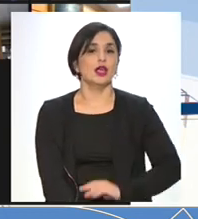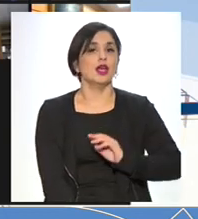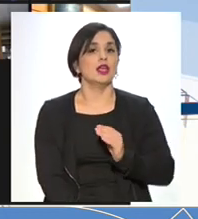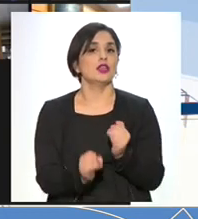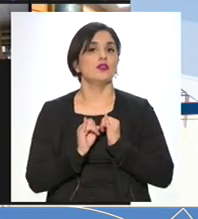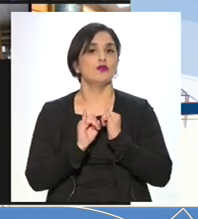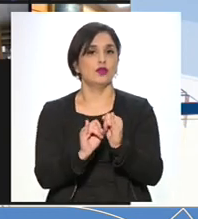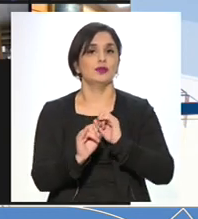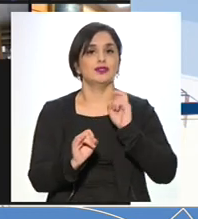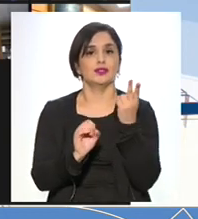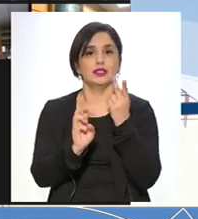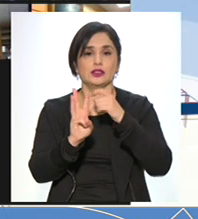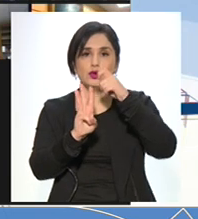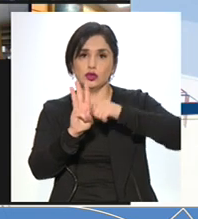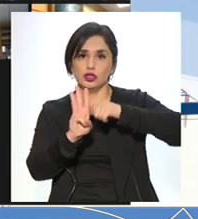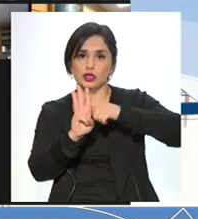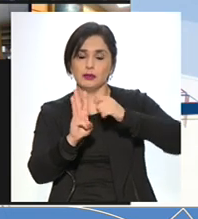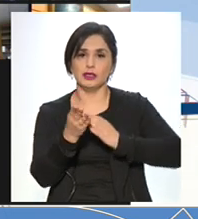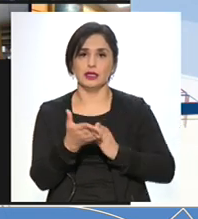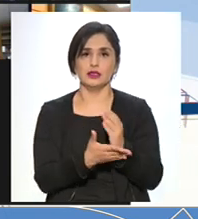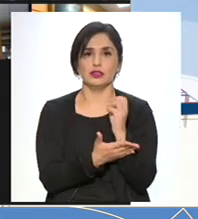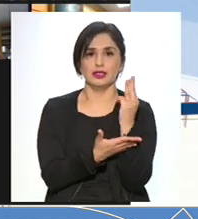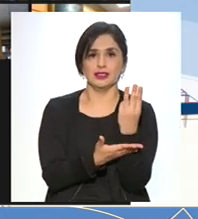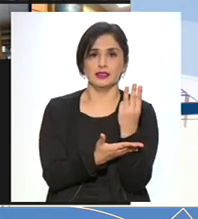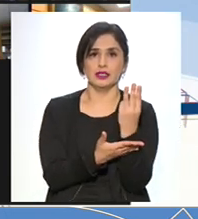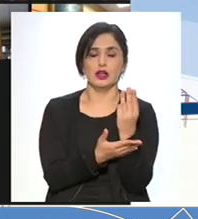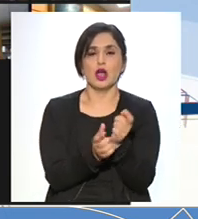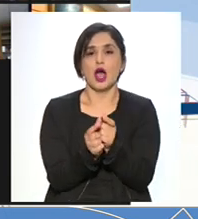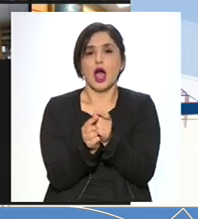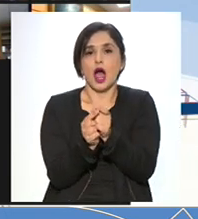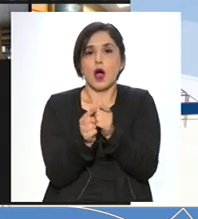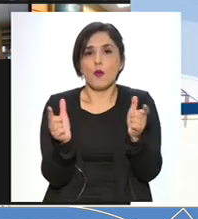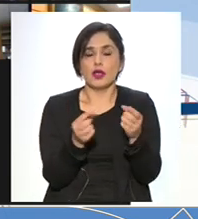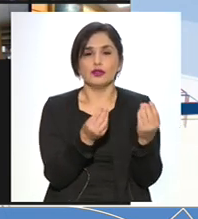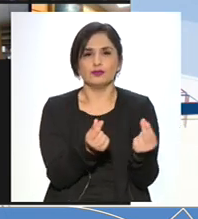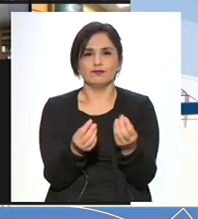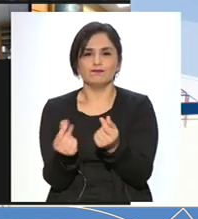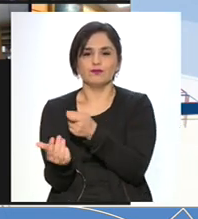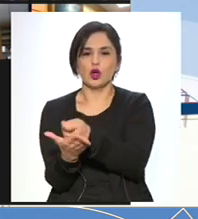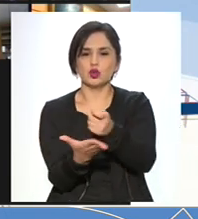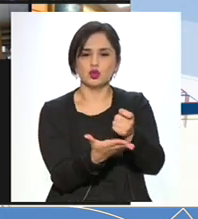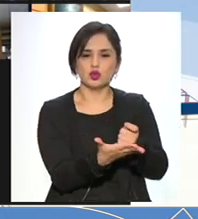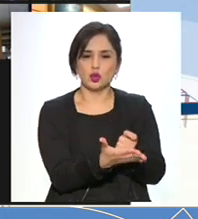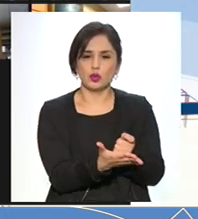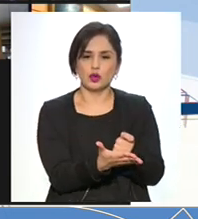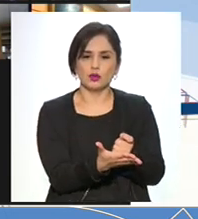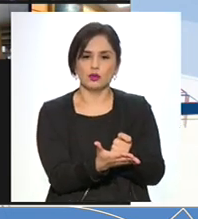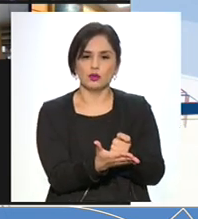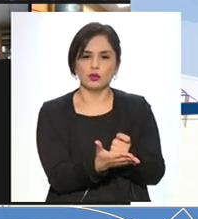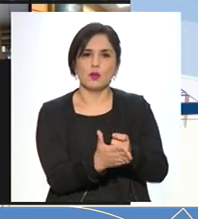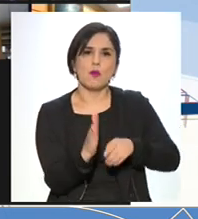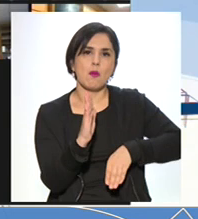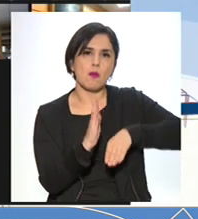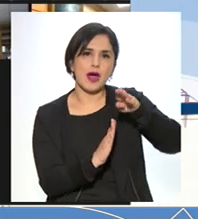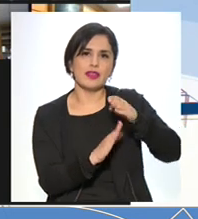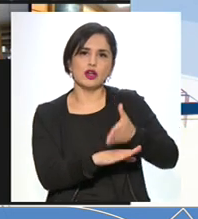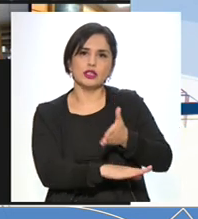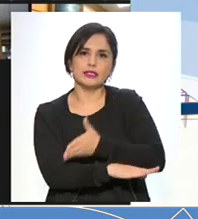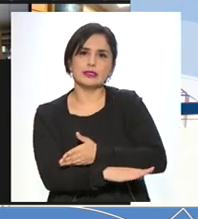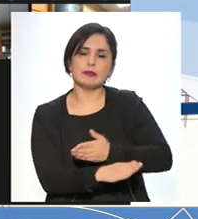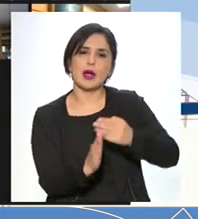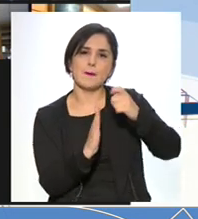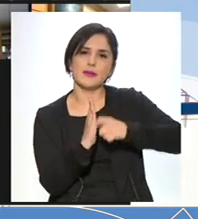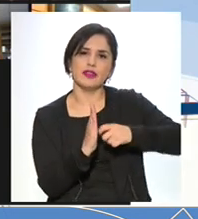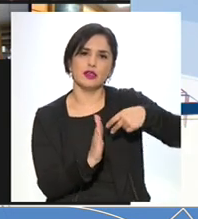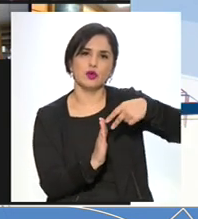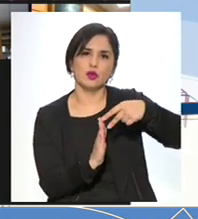comienzos del tercero están mostrando un aumento del dinamismo del consumo que supera lo anticipado en junio, en nuestro